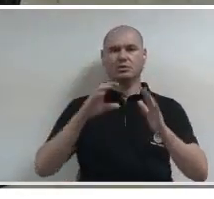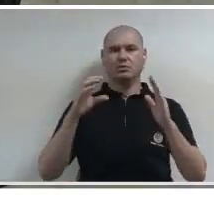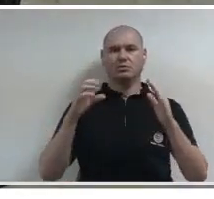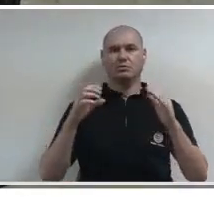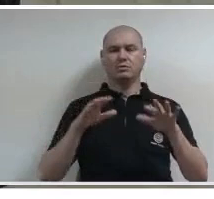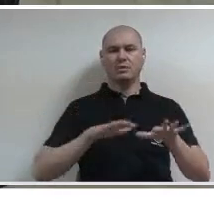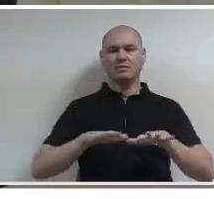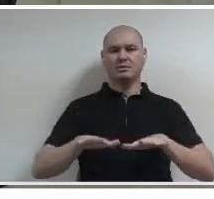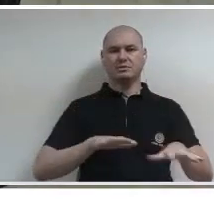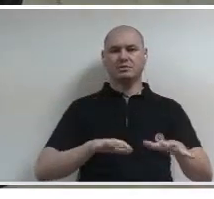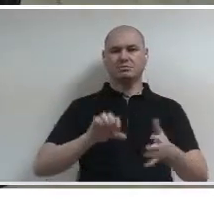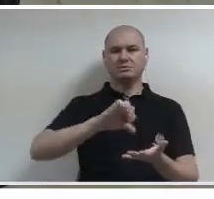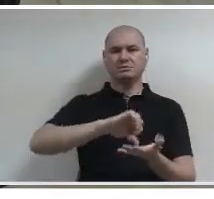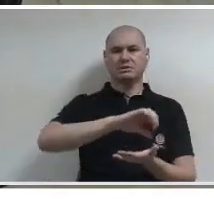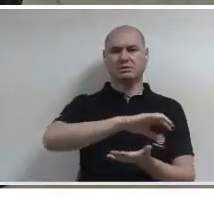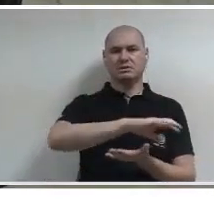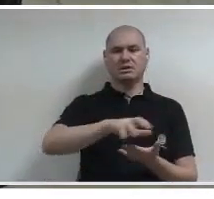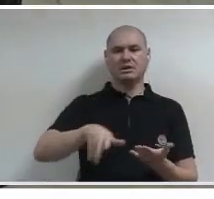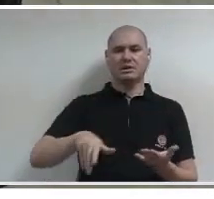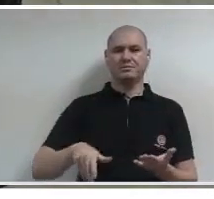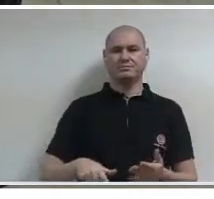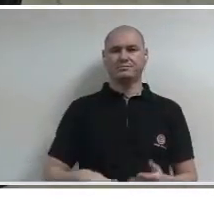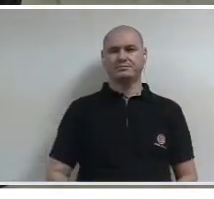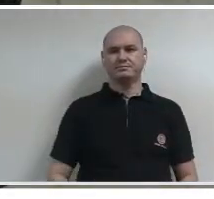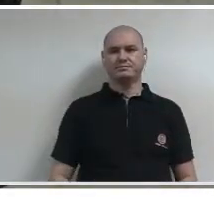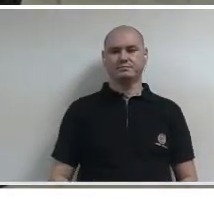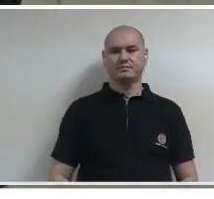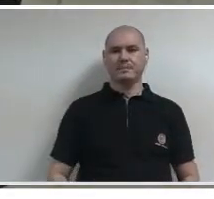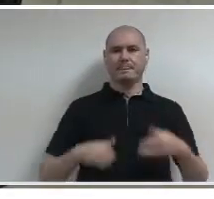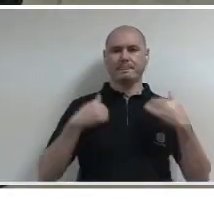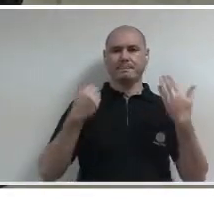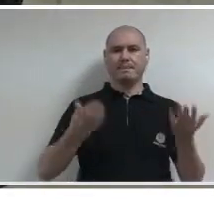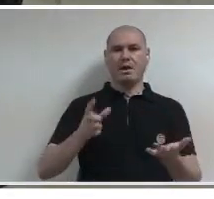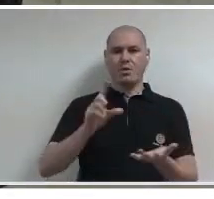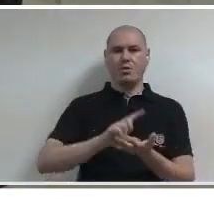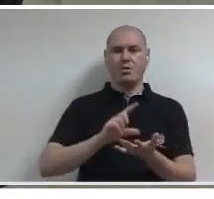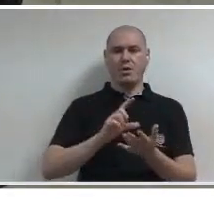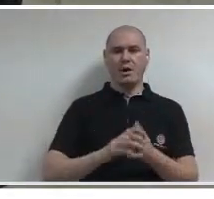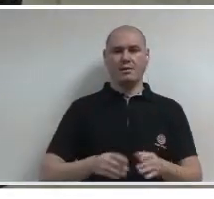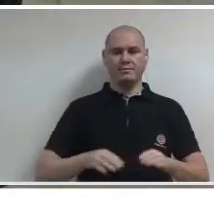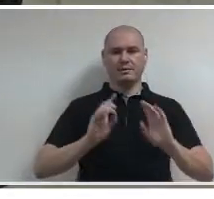consejo resolución superintendencia Rupideja. Oye, esta